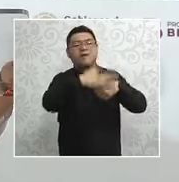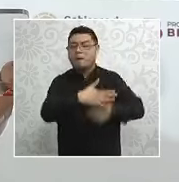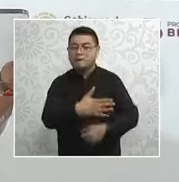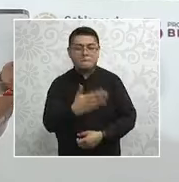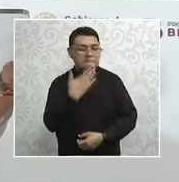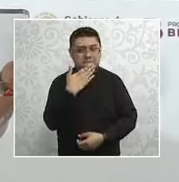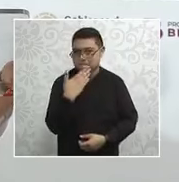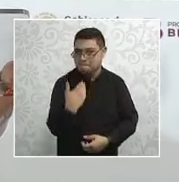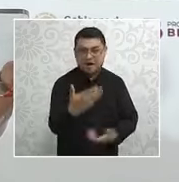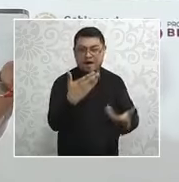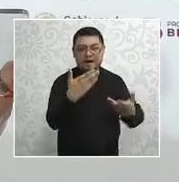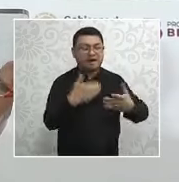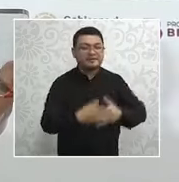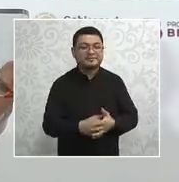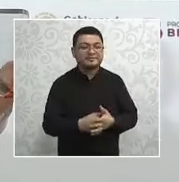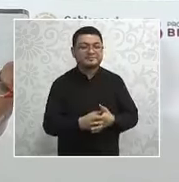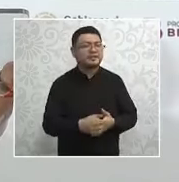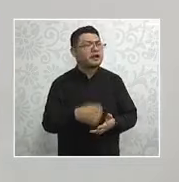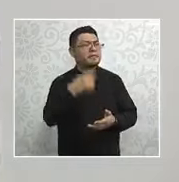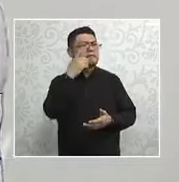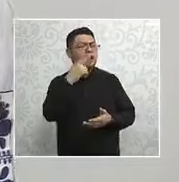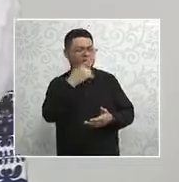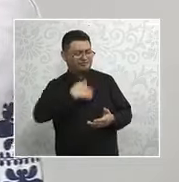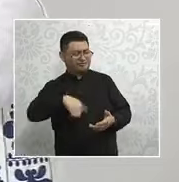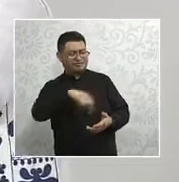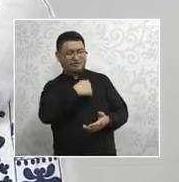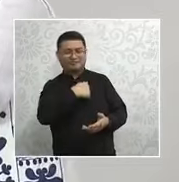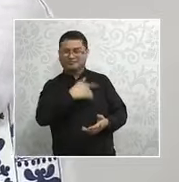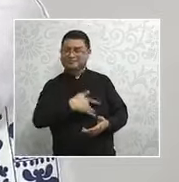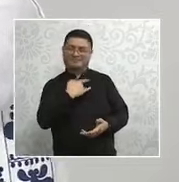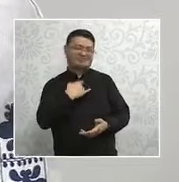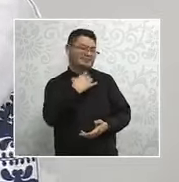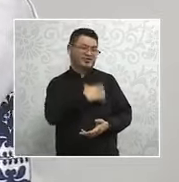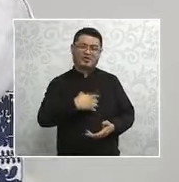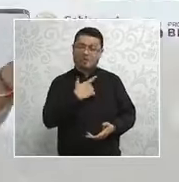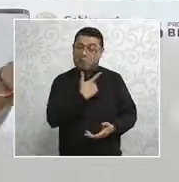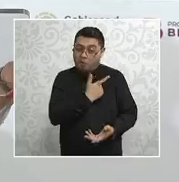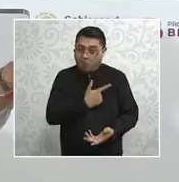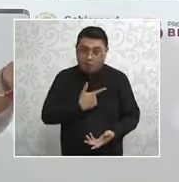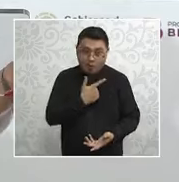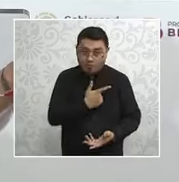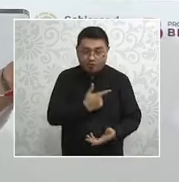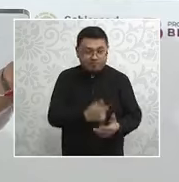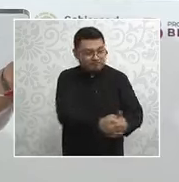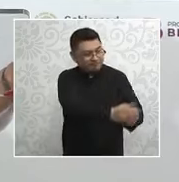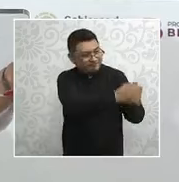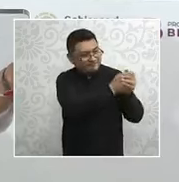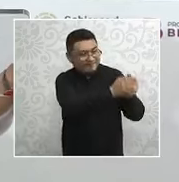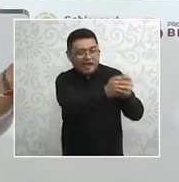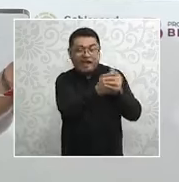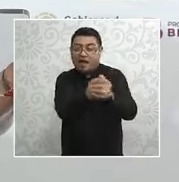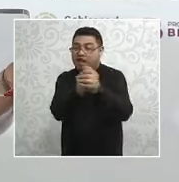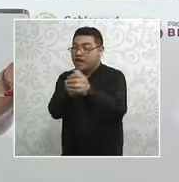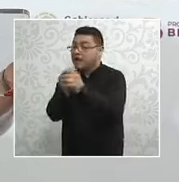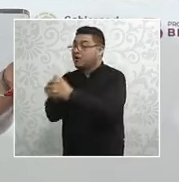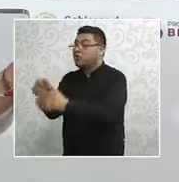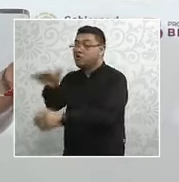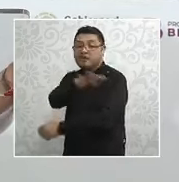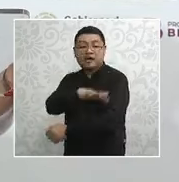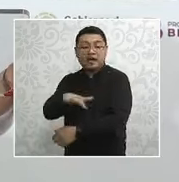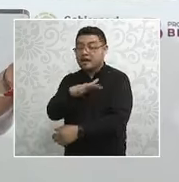Escárcega para nosotros entonces es un gusto saludarlos y venir